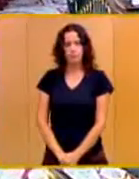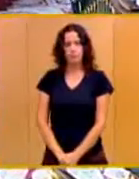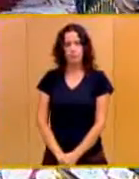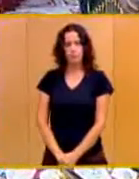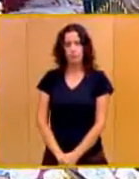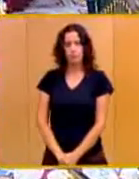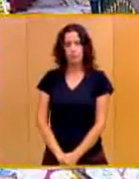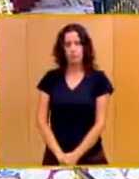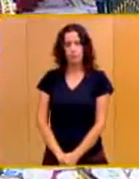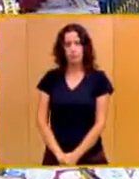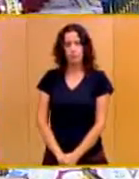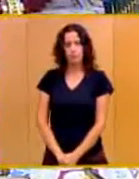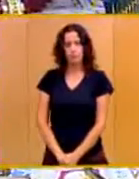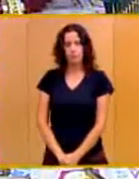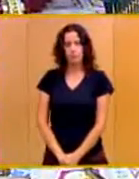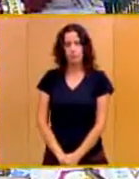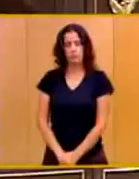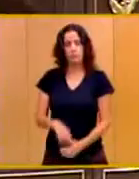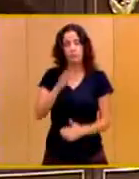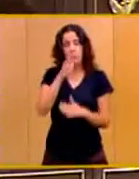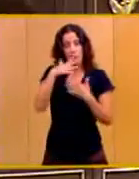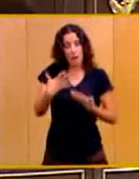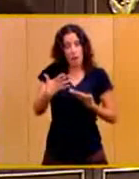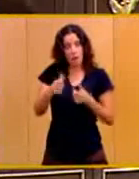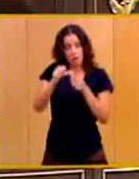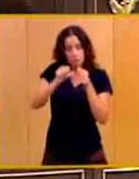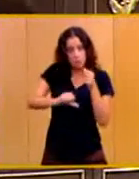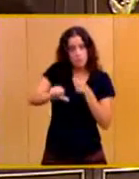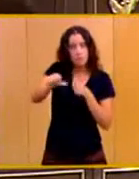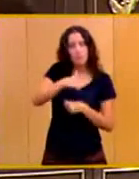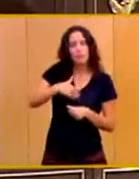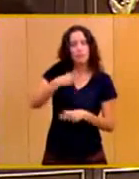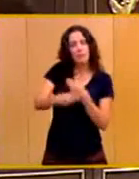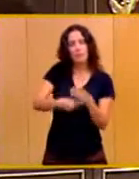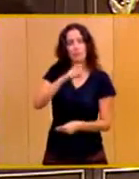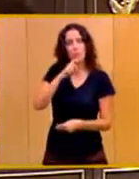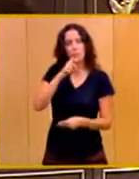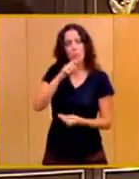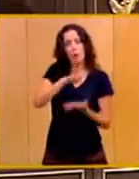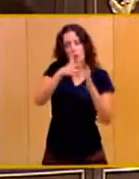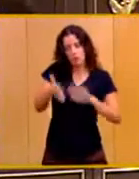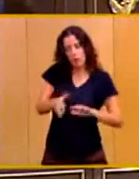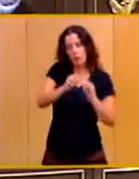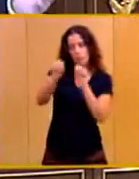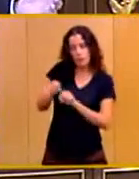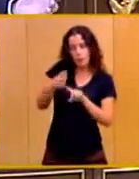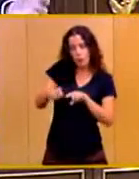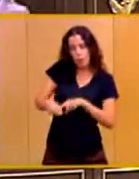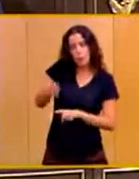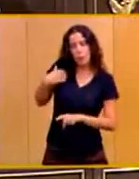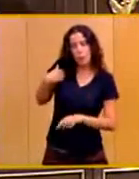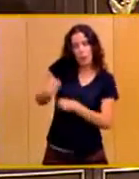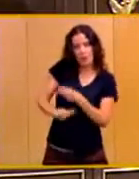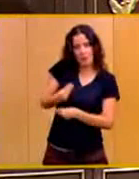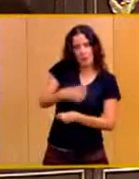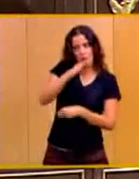A partir de ahora pretende aplicar y defender lo contrario de lo que ha hecho, lo contrario de lo que defendía